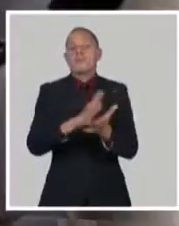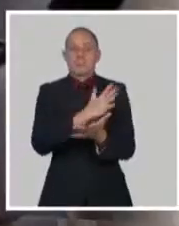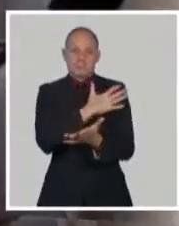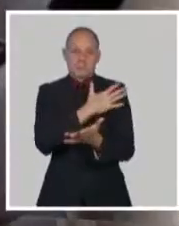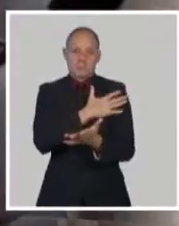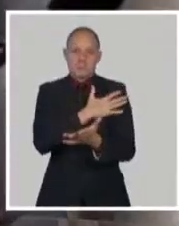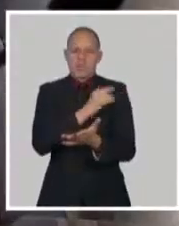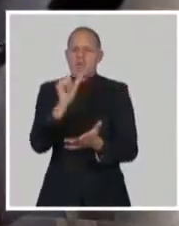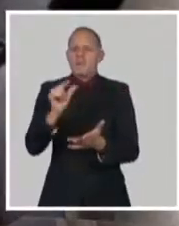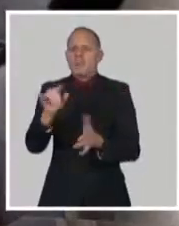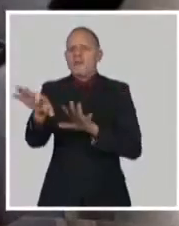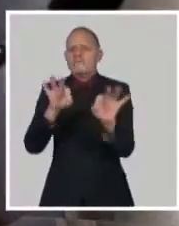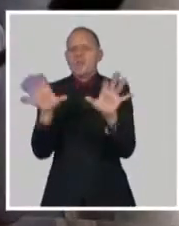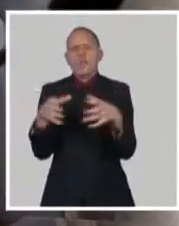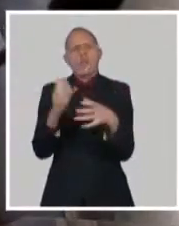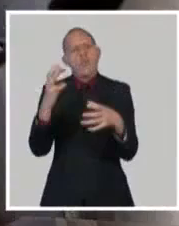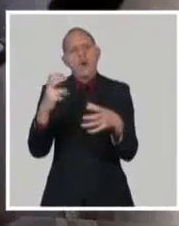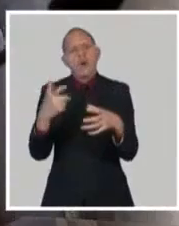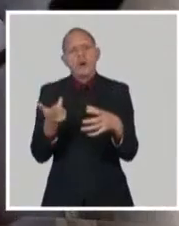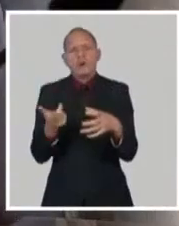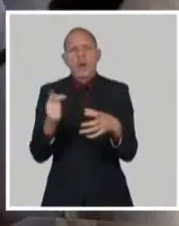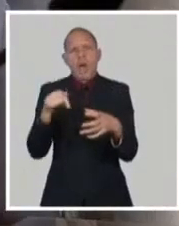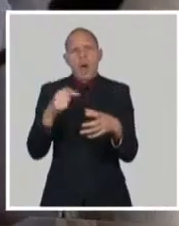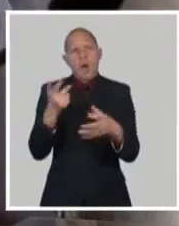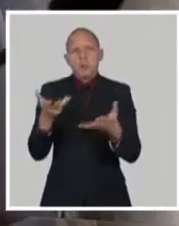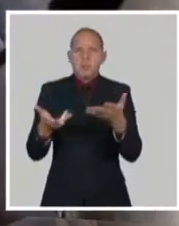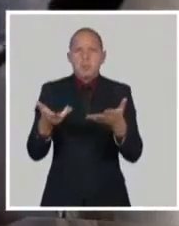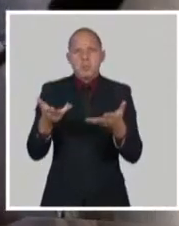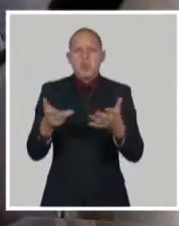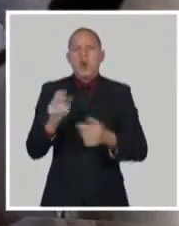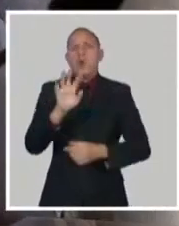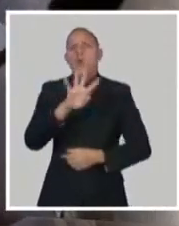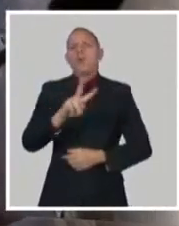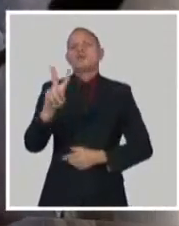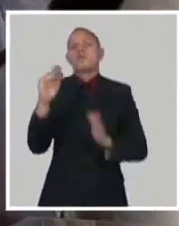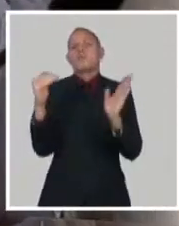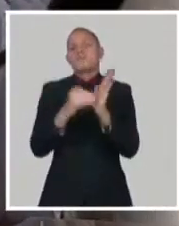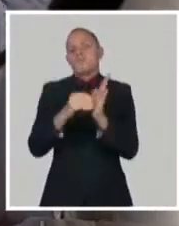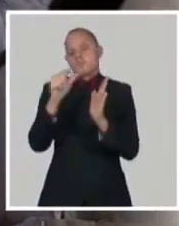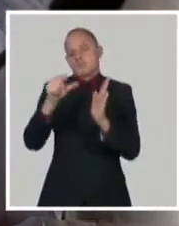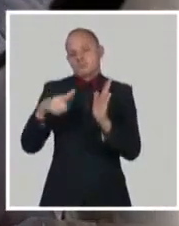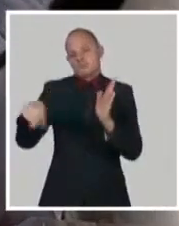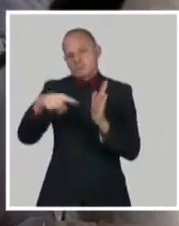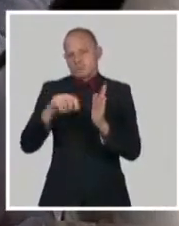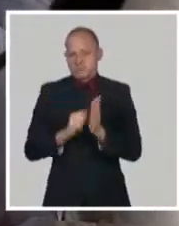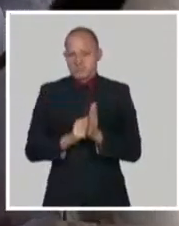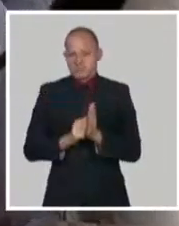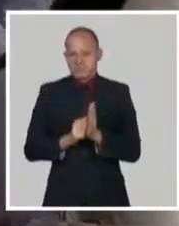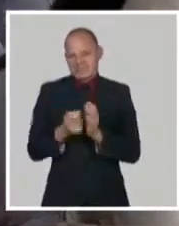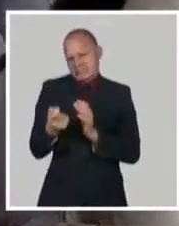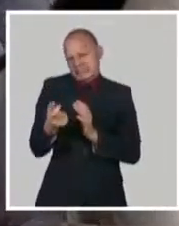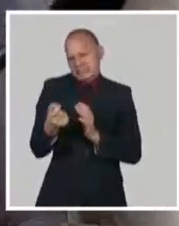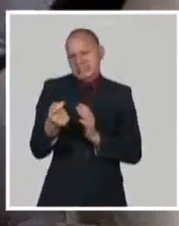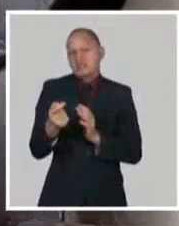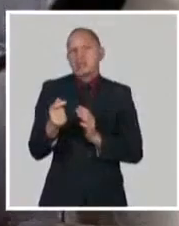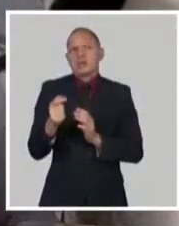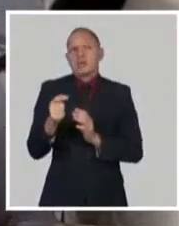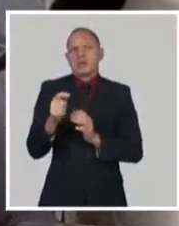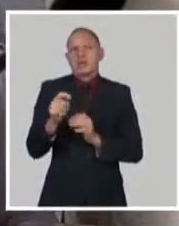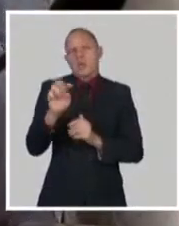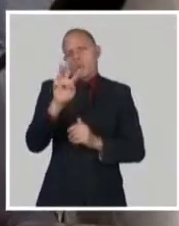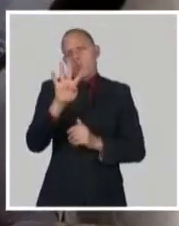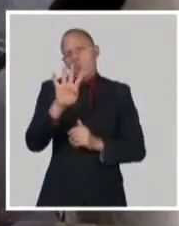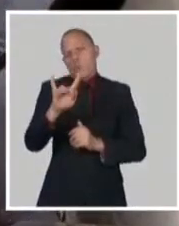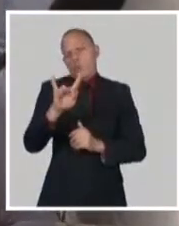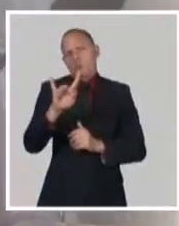diseñando exactamente en este momento, el diseño nos está dando 42.600 participantes. Es un ensayo que lo vamos a